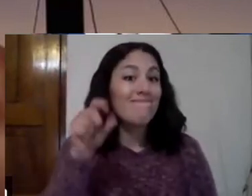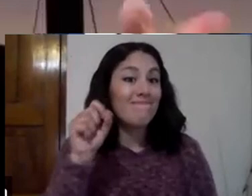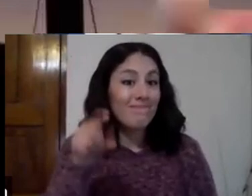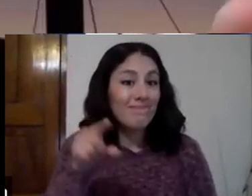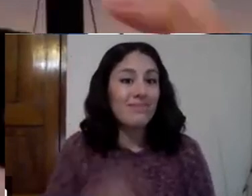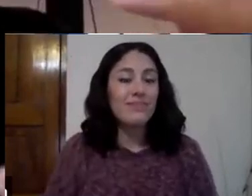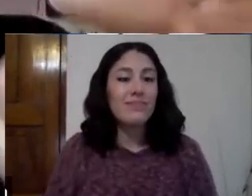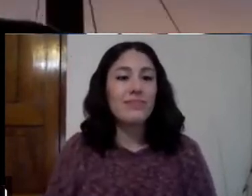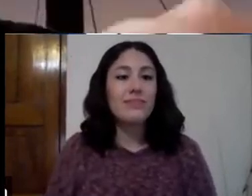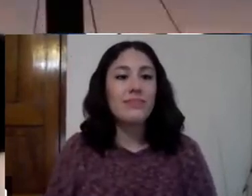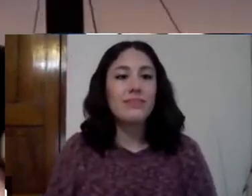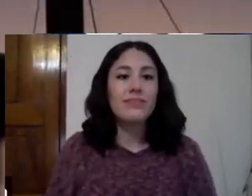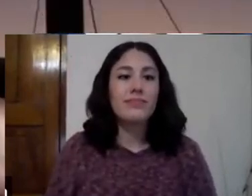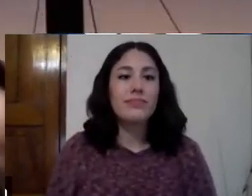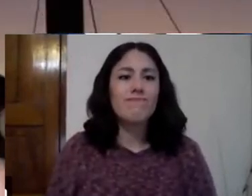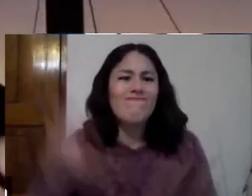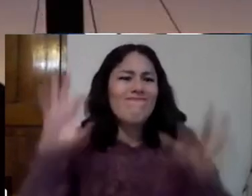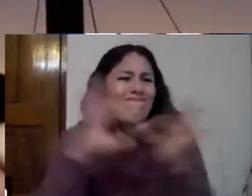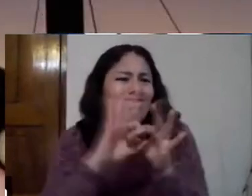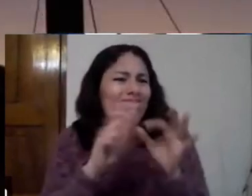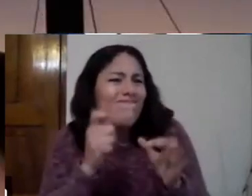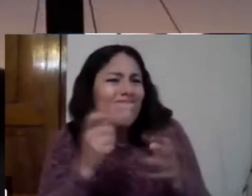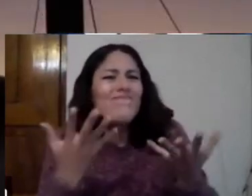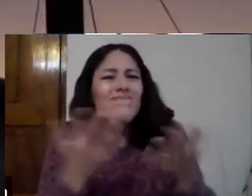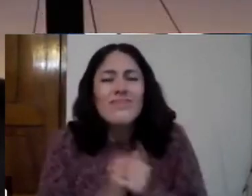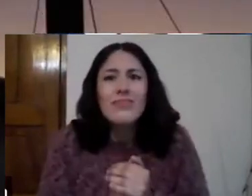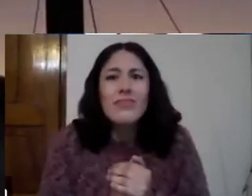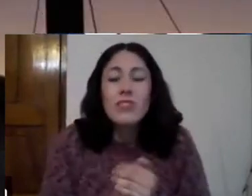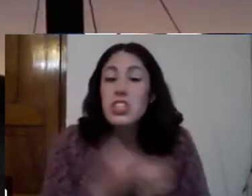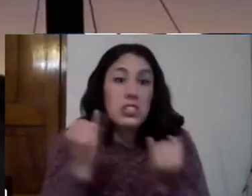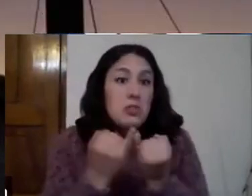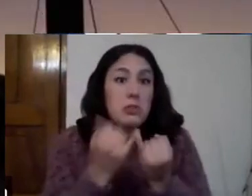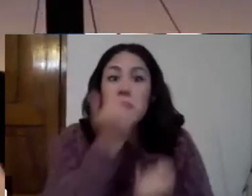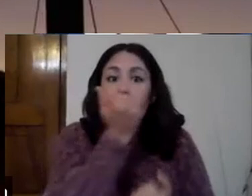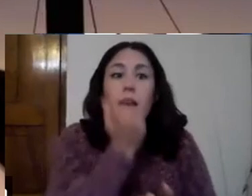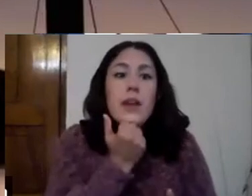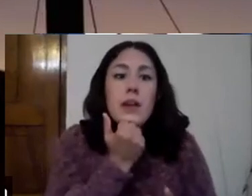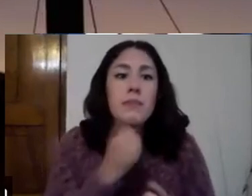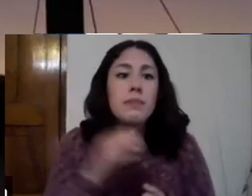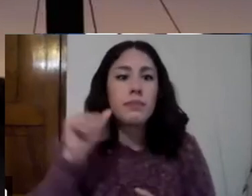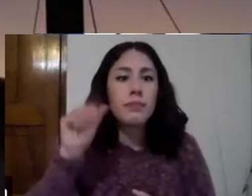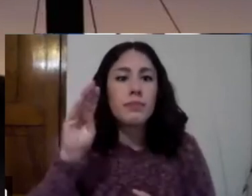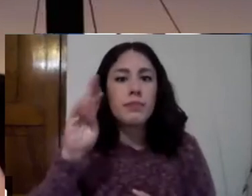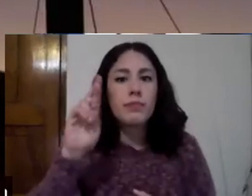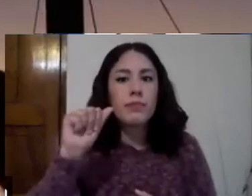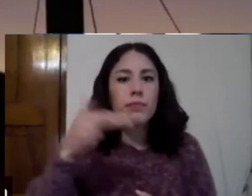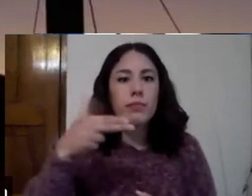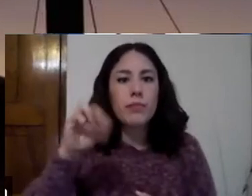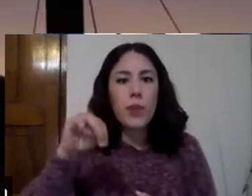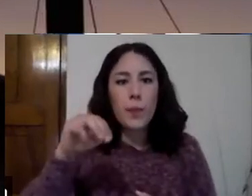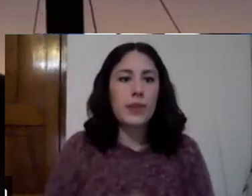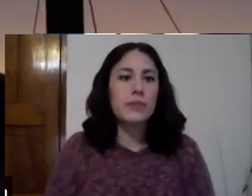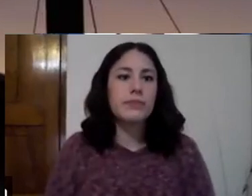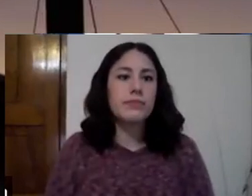El pacto, un pacto así como el pacto que tuvo con Abraham. Dios también quiere